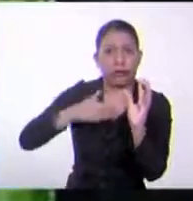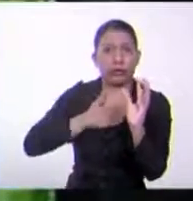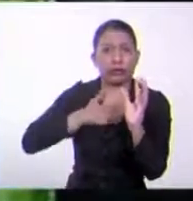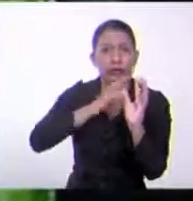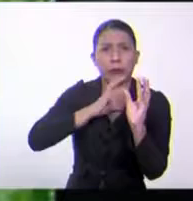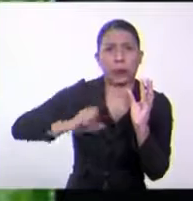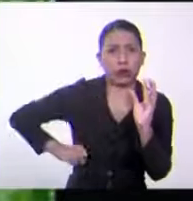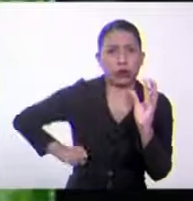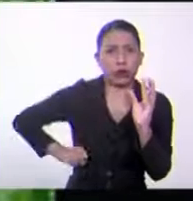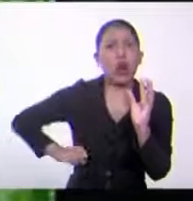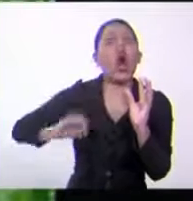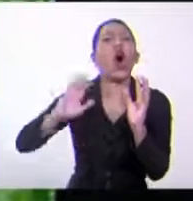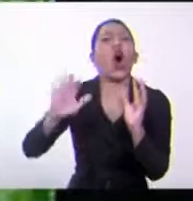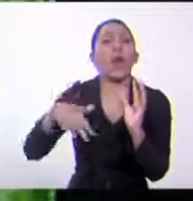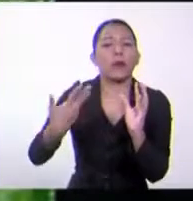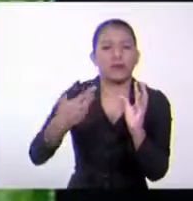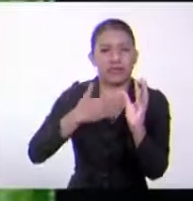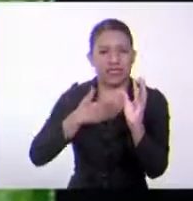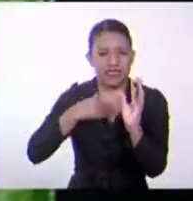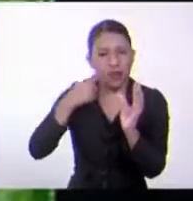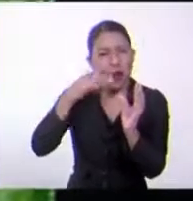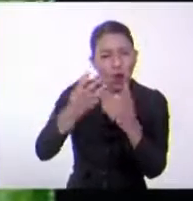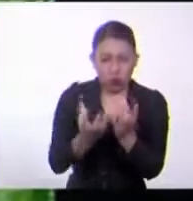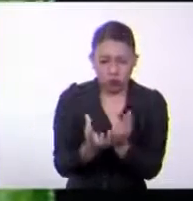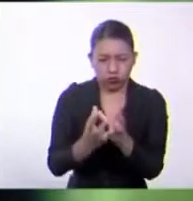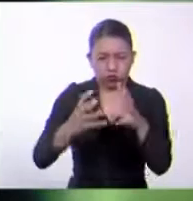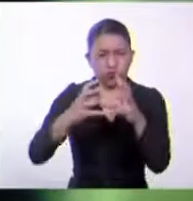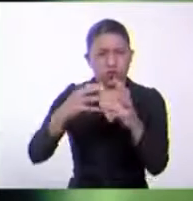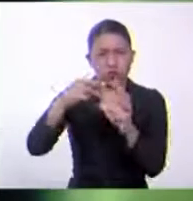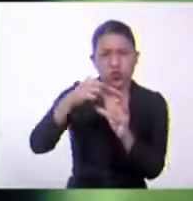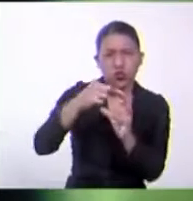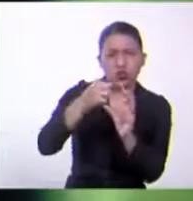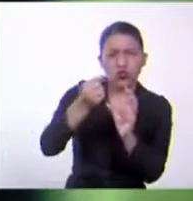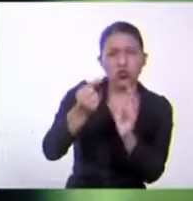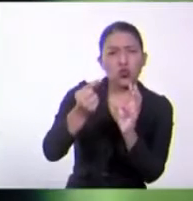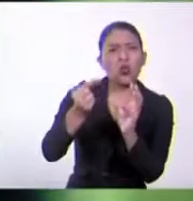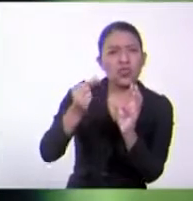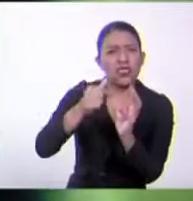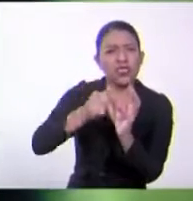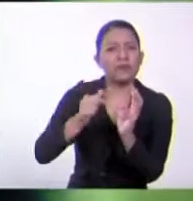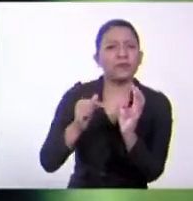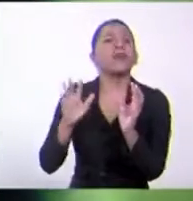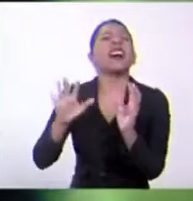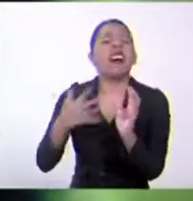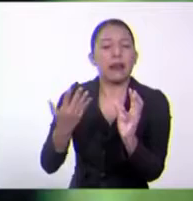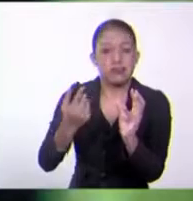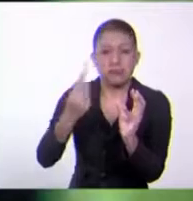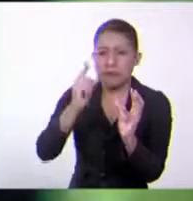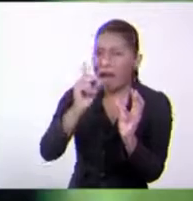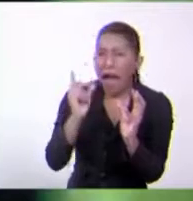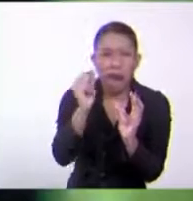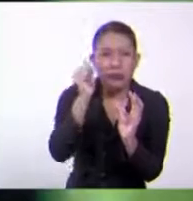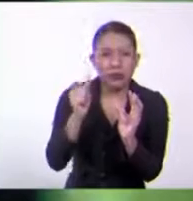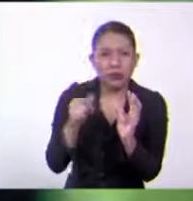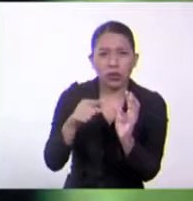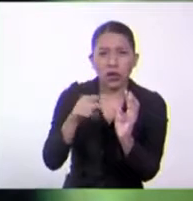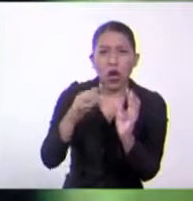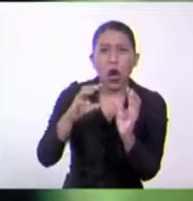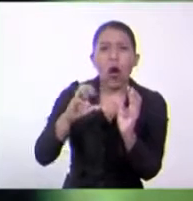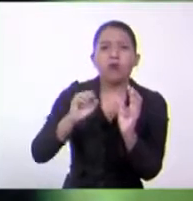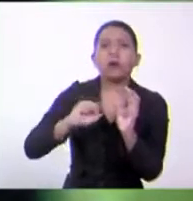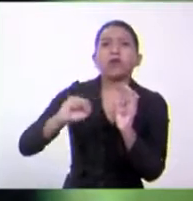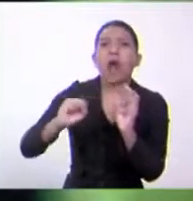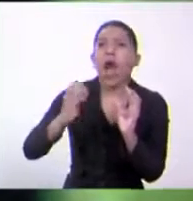extremadamente complejo, tiene pequeños sacos con trompillas muy pequeñas. En un santiamén, la planta bombea